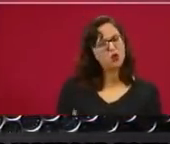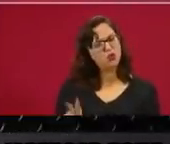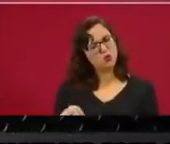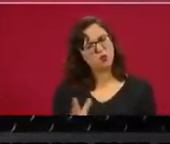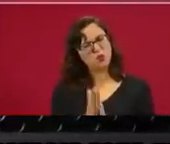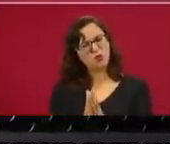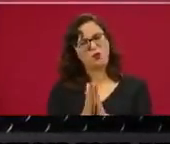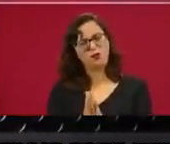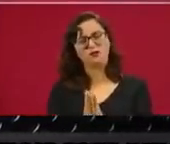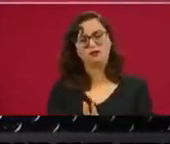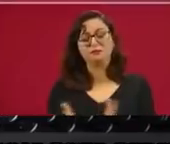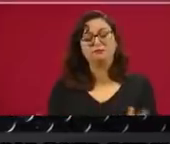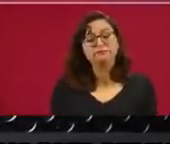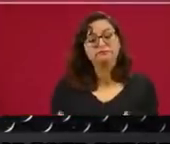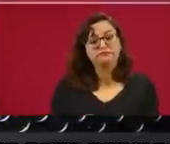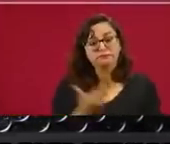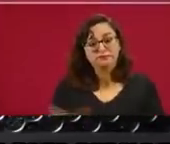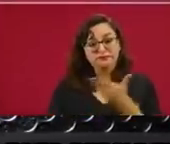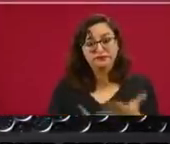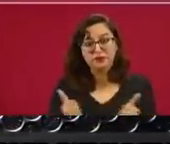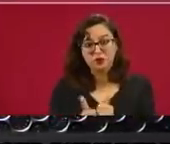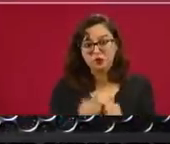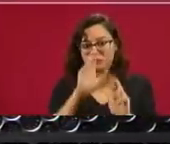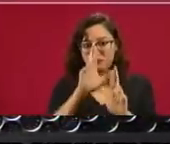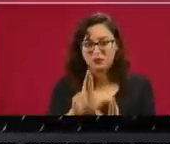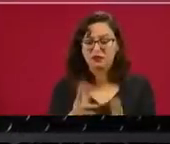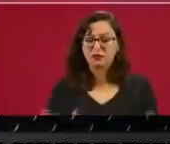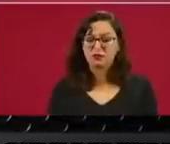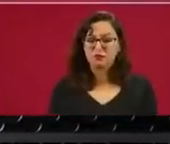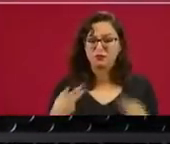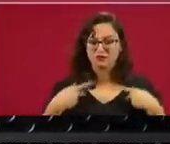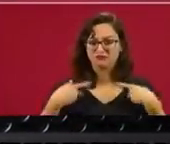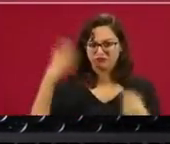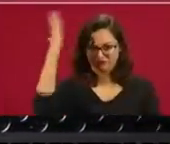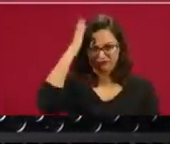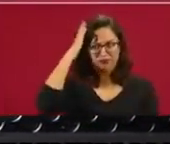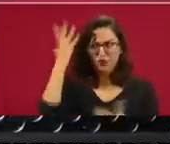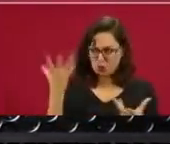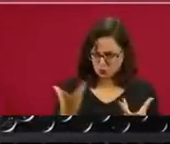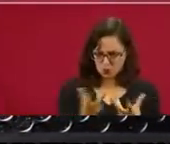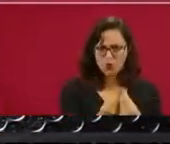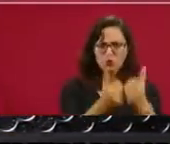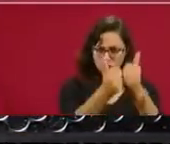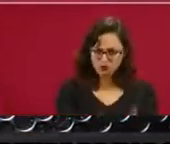una recomendación respetuosa, que se queden a dormir los dirigentes.